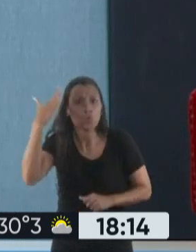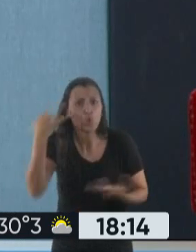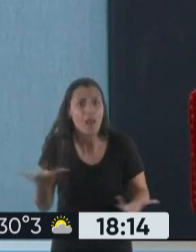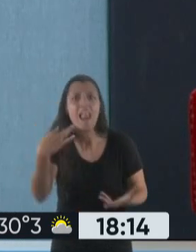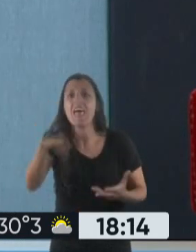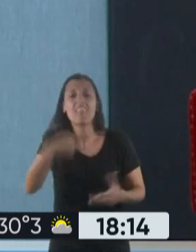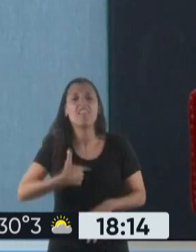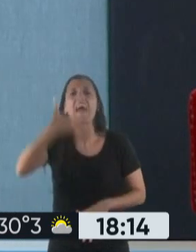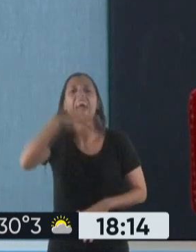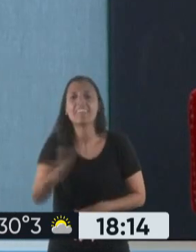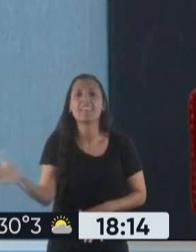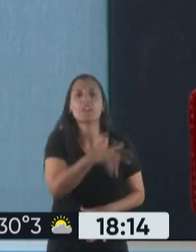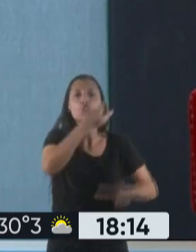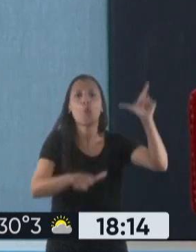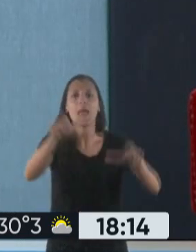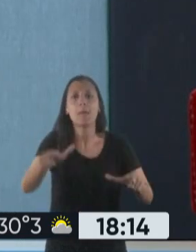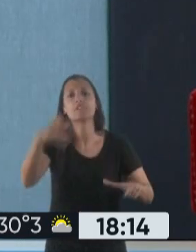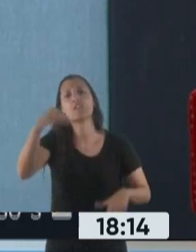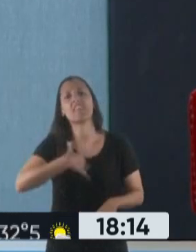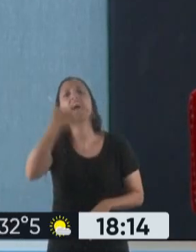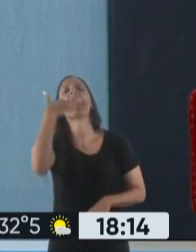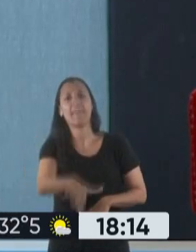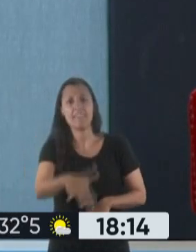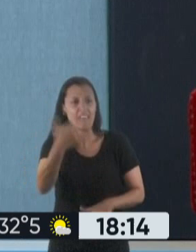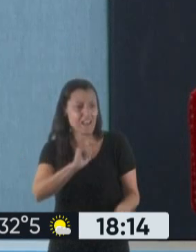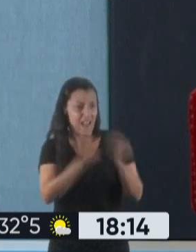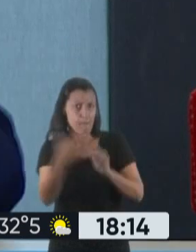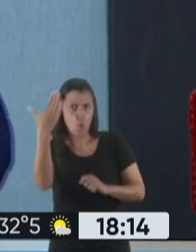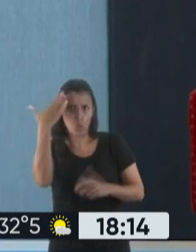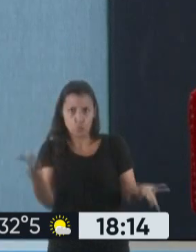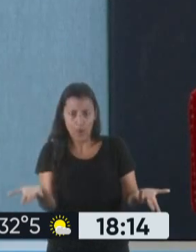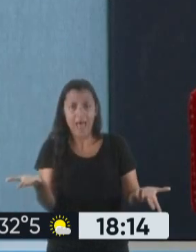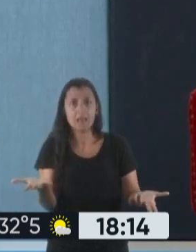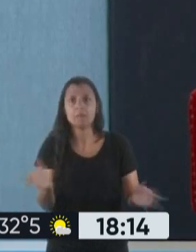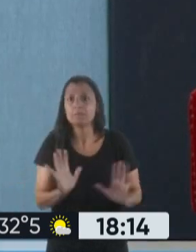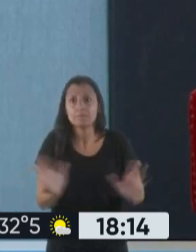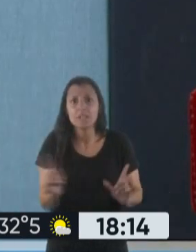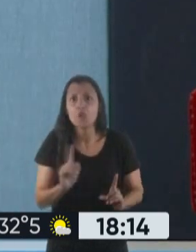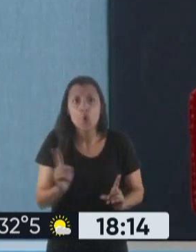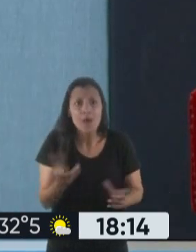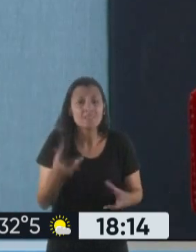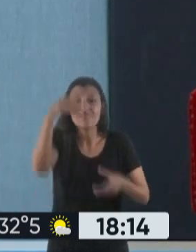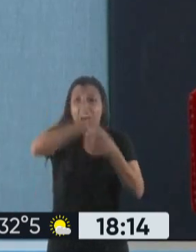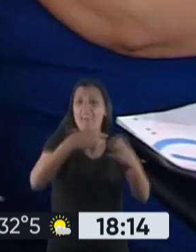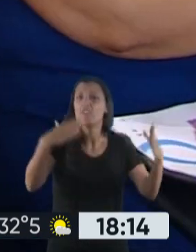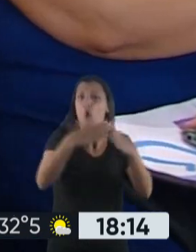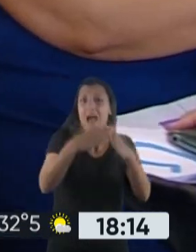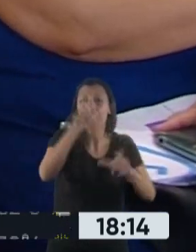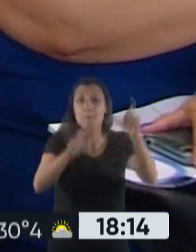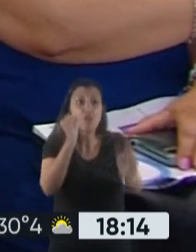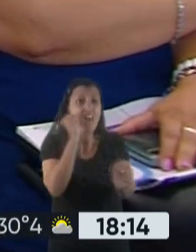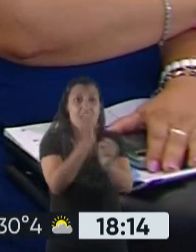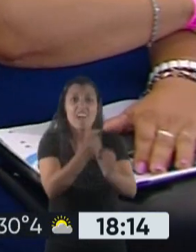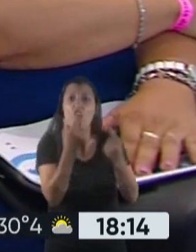en la cabeza de todos. Que no tenemos por qué tener trabajando en nuestras casas